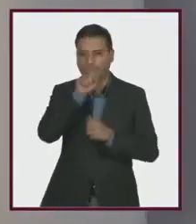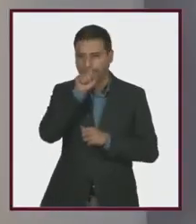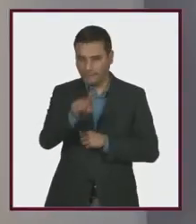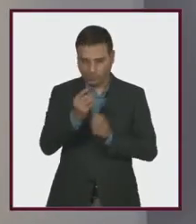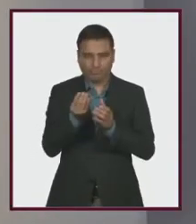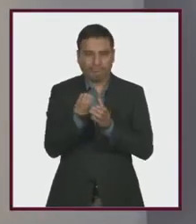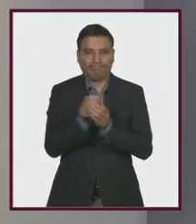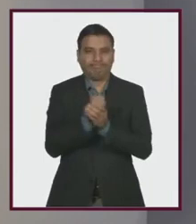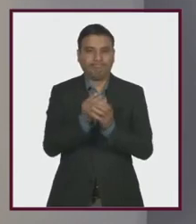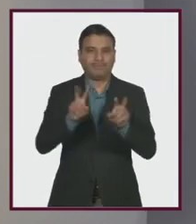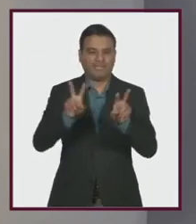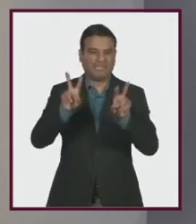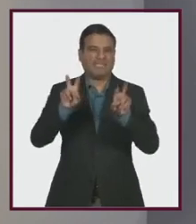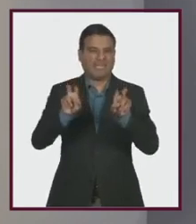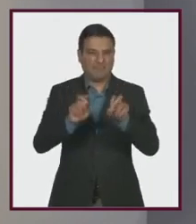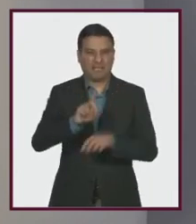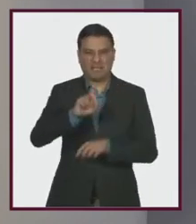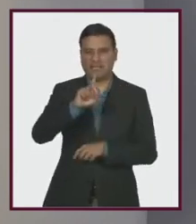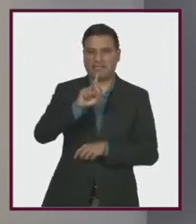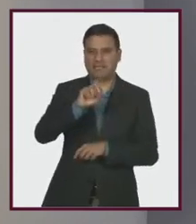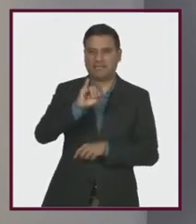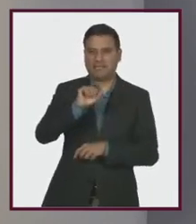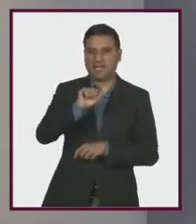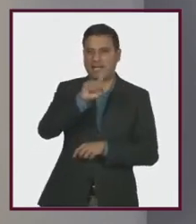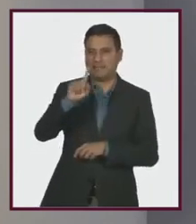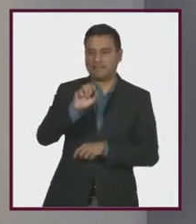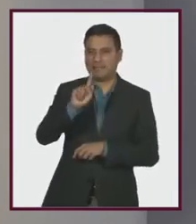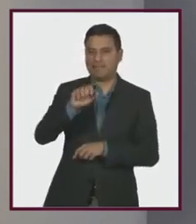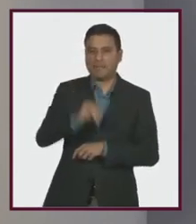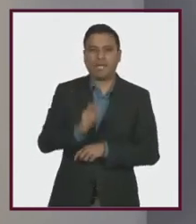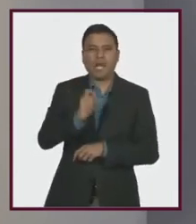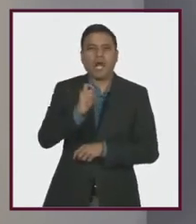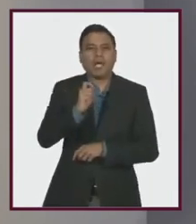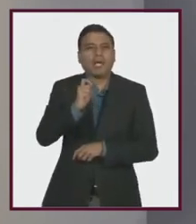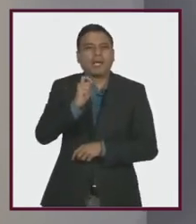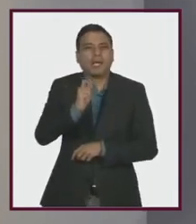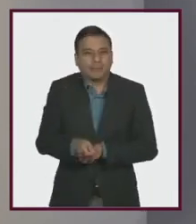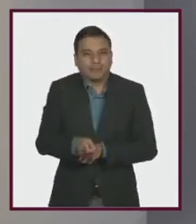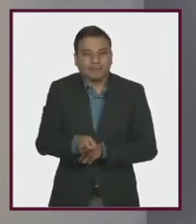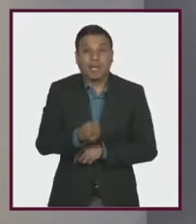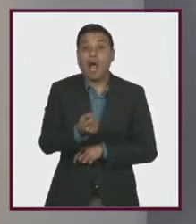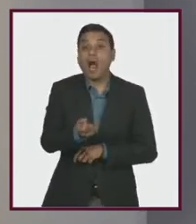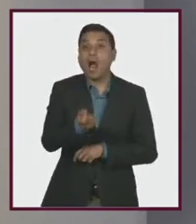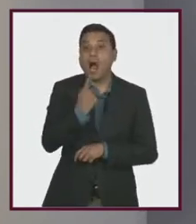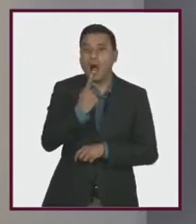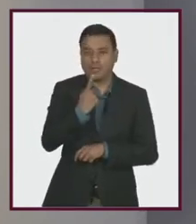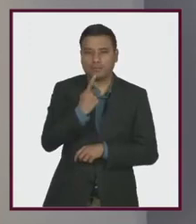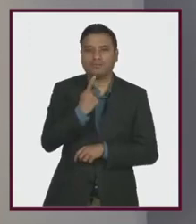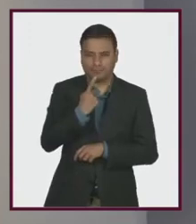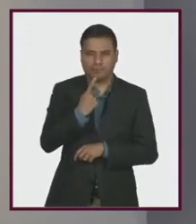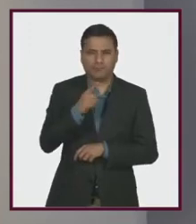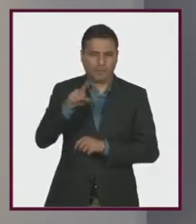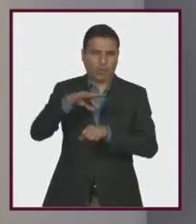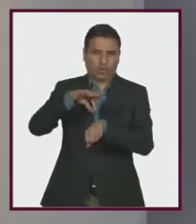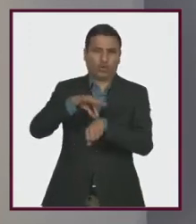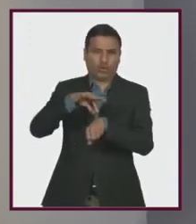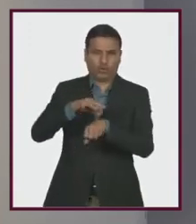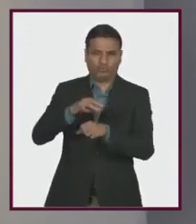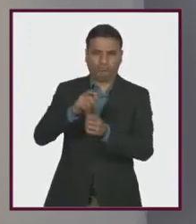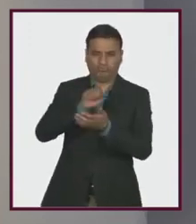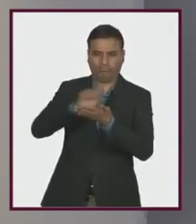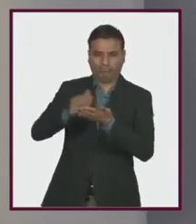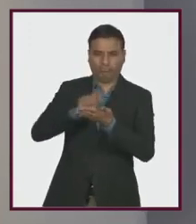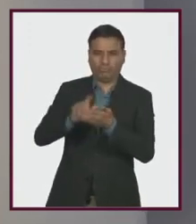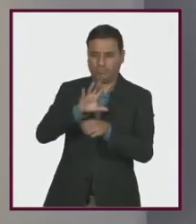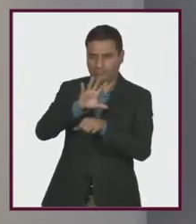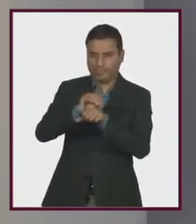hablará justamente del efecto del diazepam, pero el diazepam es un medicamento de prescripción médica que se utiliza